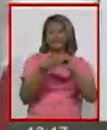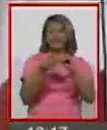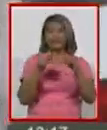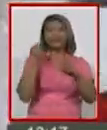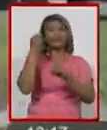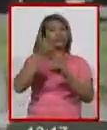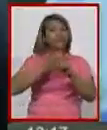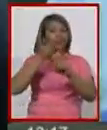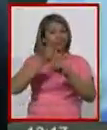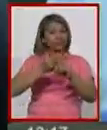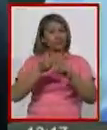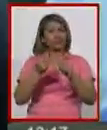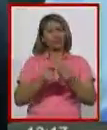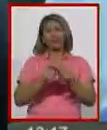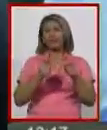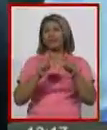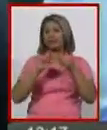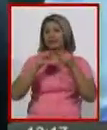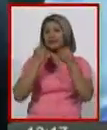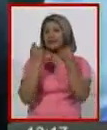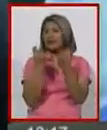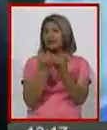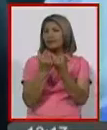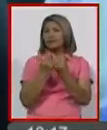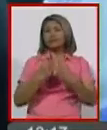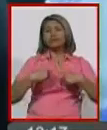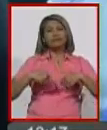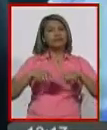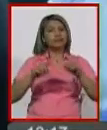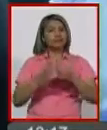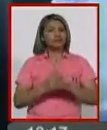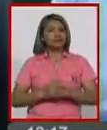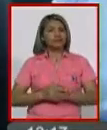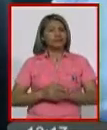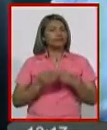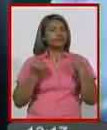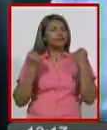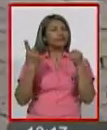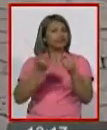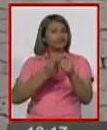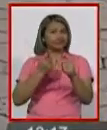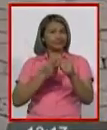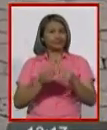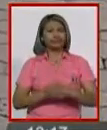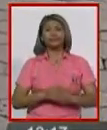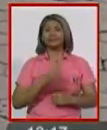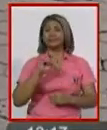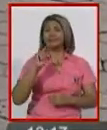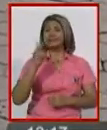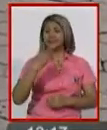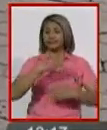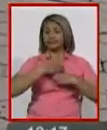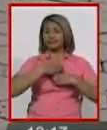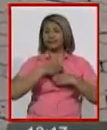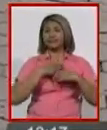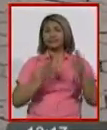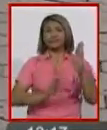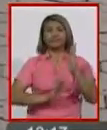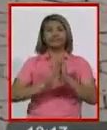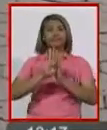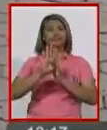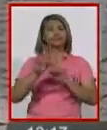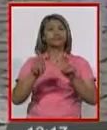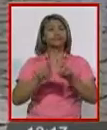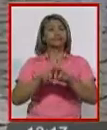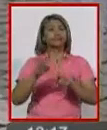esta lucha, a esta gran caravana, a este gran motorazo que es inédito por primera vez. La segunda forma de protesta se llevará hacia